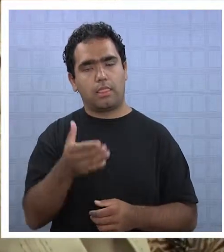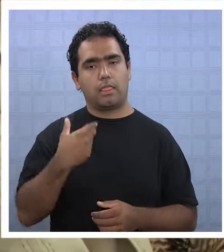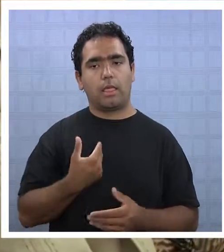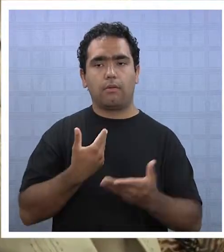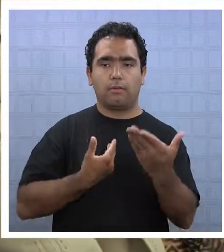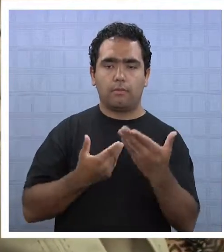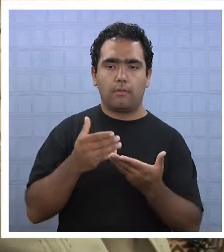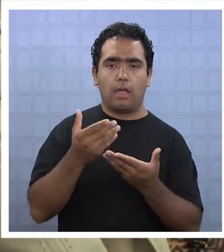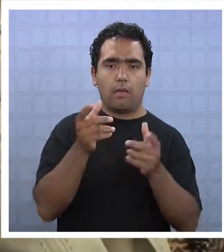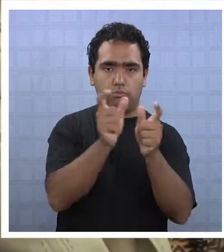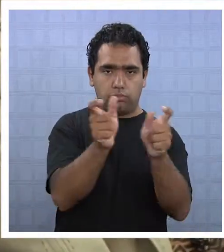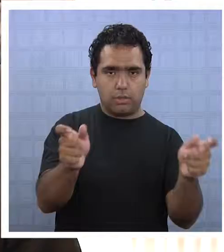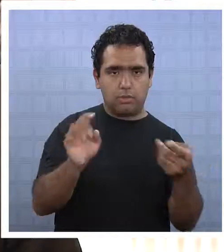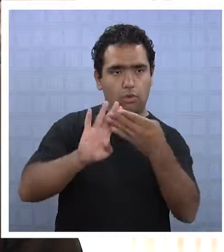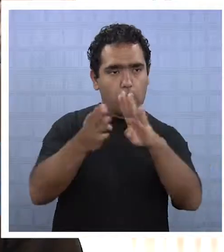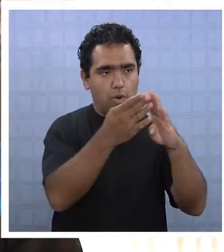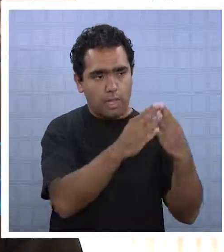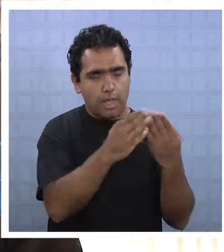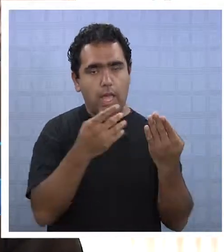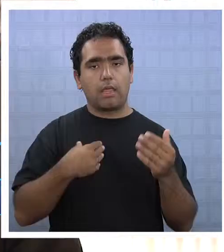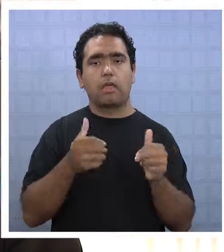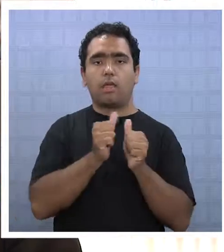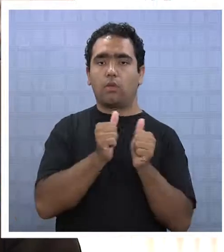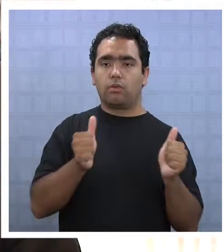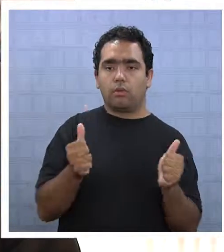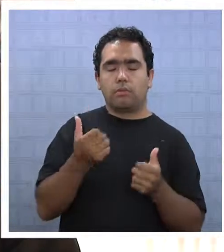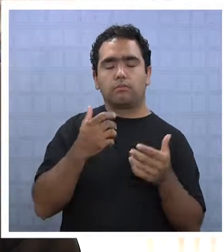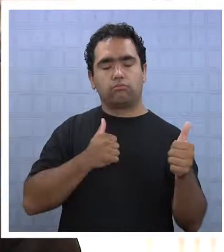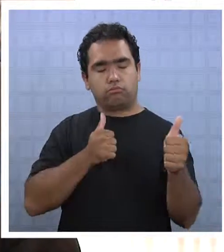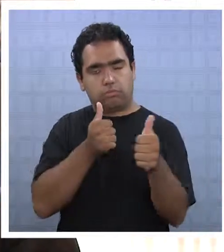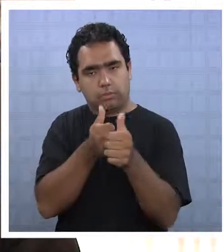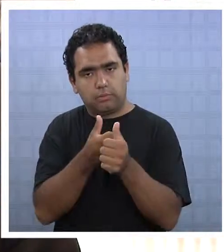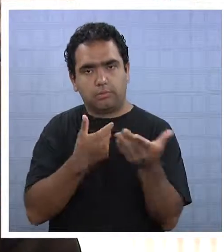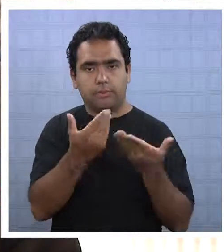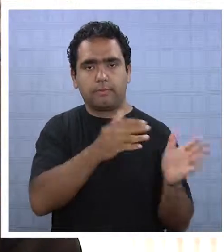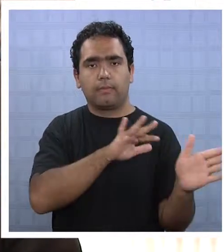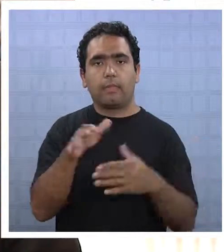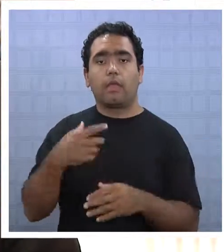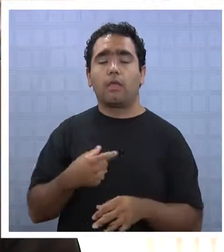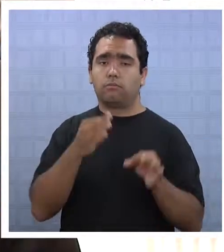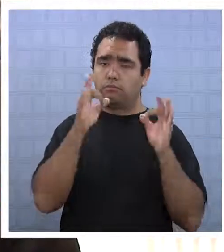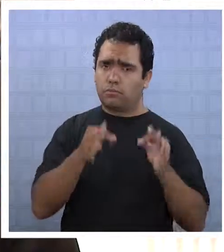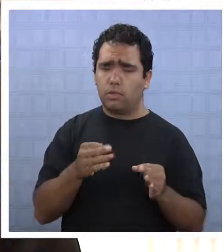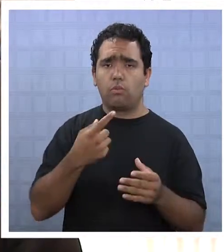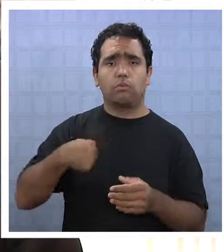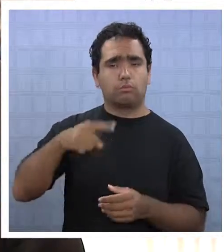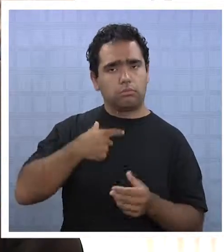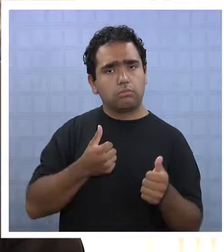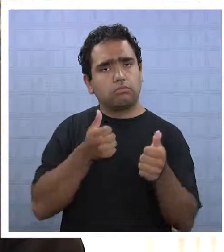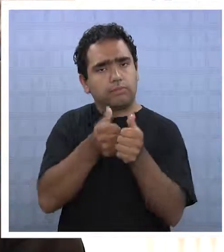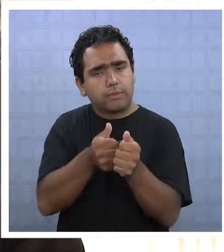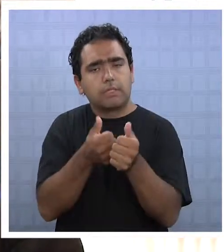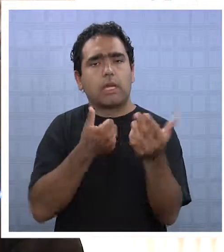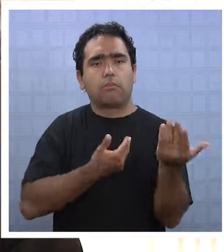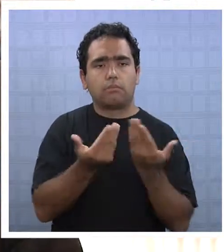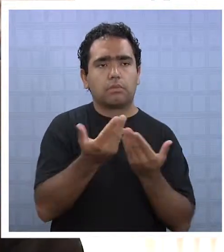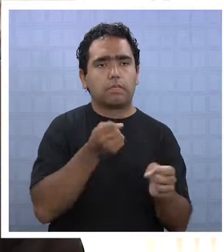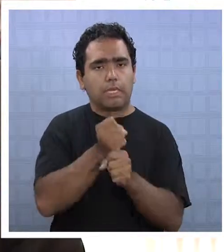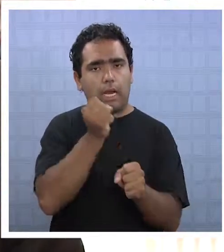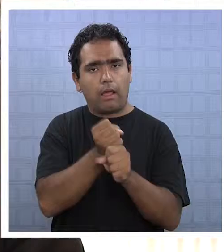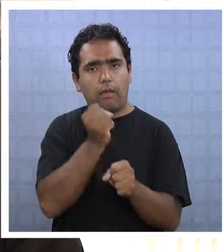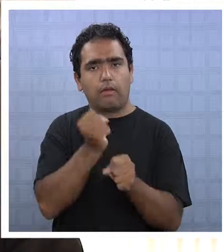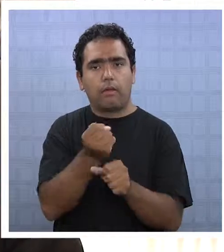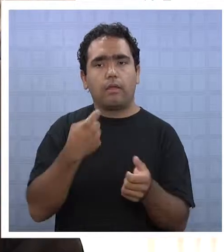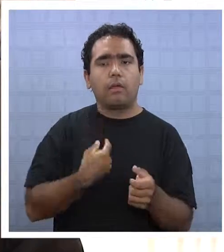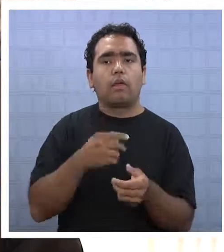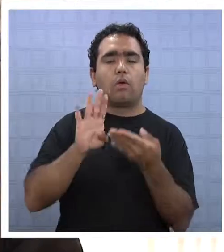comunidad. Dar una señal clara de que vamos a trabajar cercano a las comunidades, operativizar toda la organización que tiene